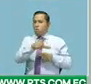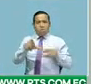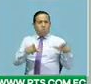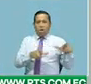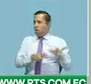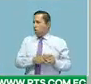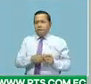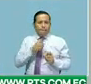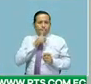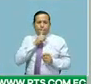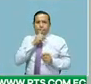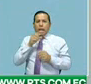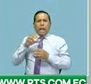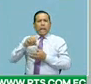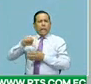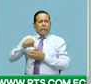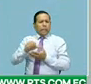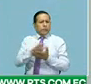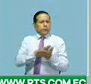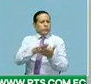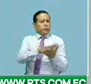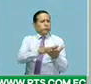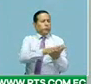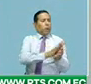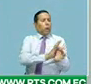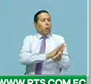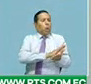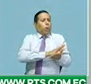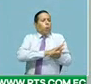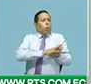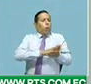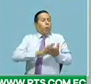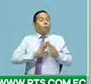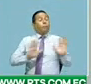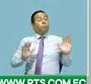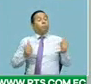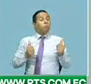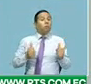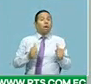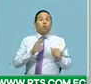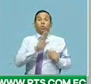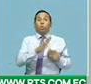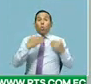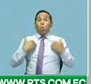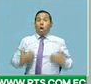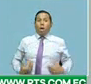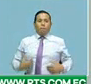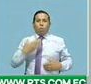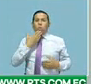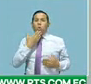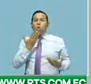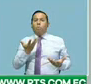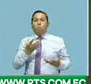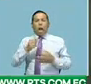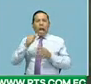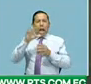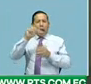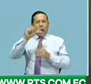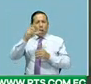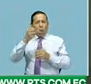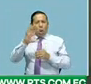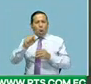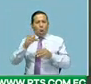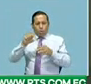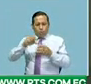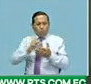un elemento 2 pero haber limpiado el cadáver de la víctima utilizando en este caso alcohol pero